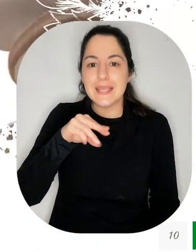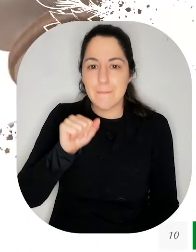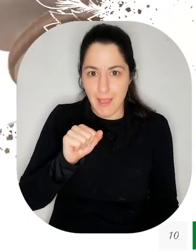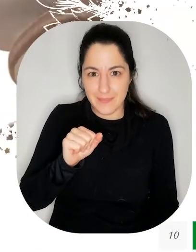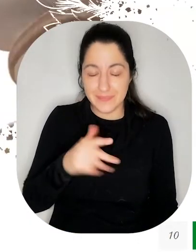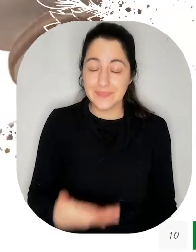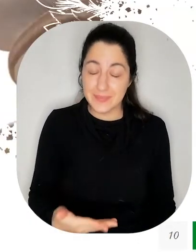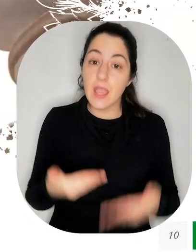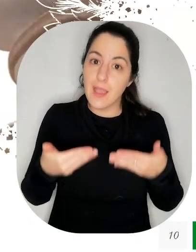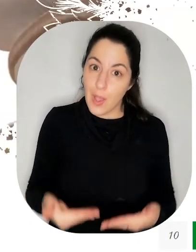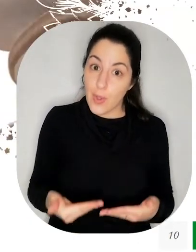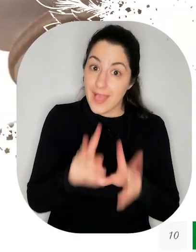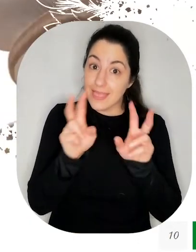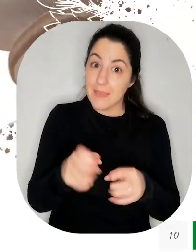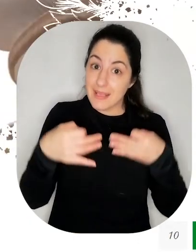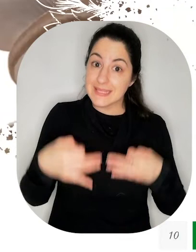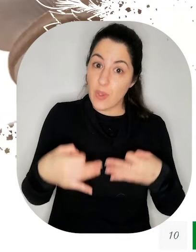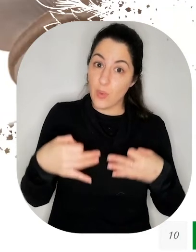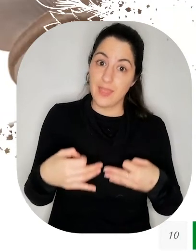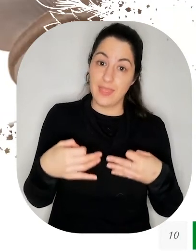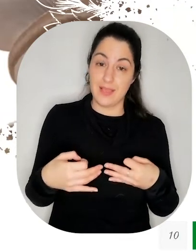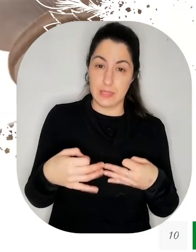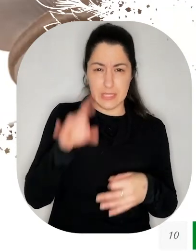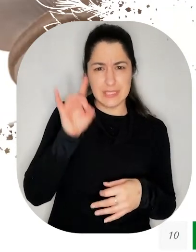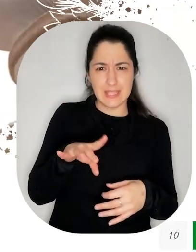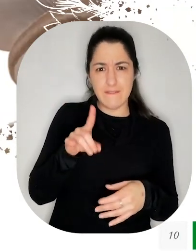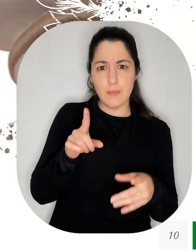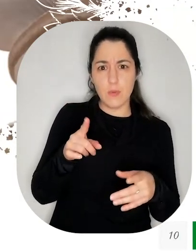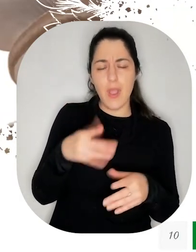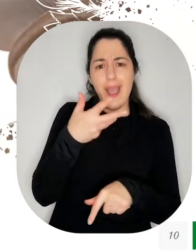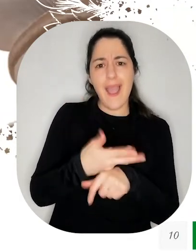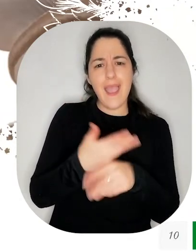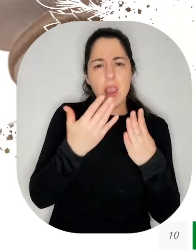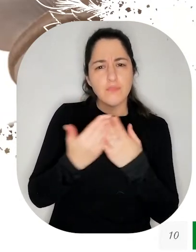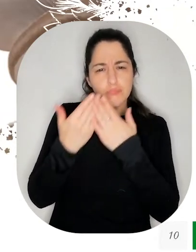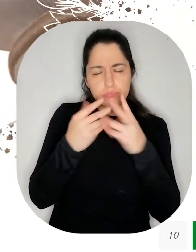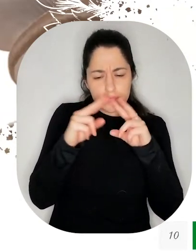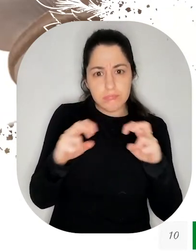En cuanto a la evidencia actual y la seguridad, sabemos que si bien están